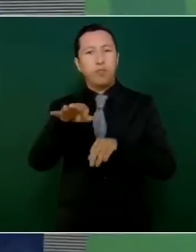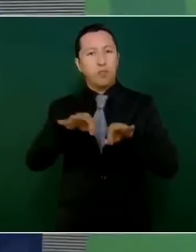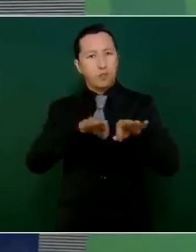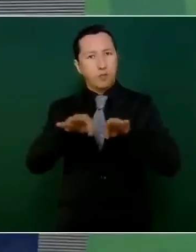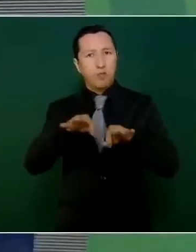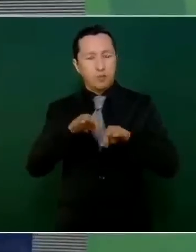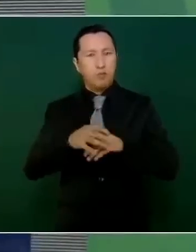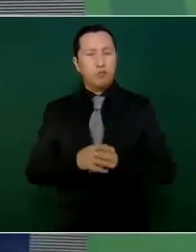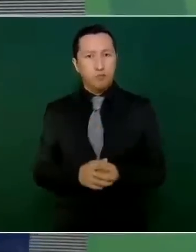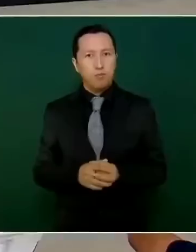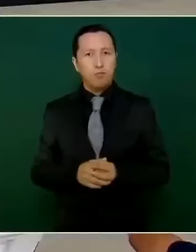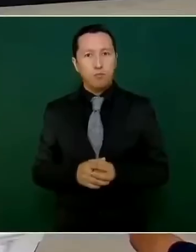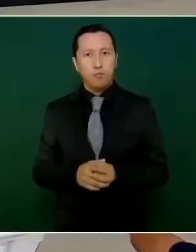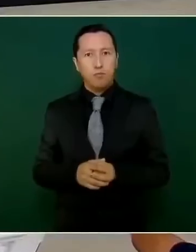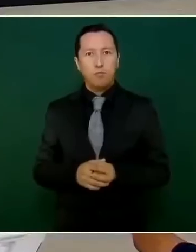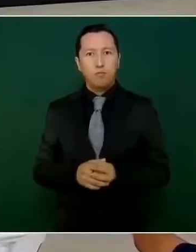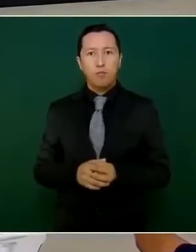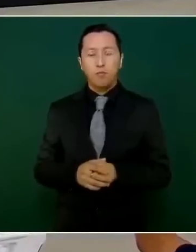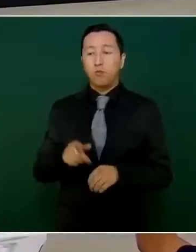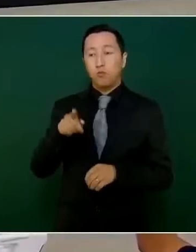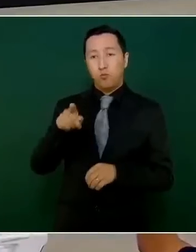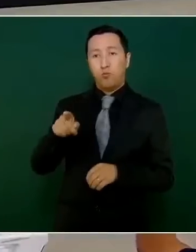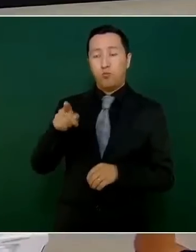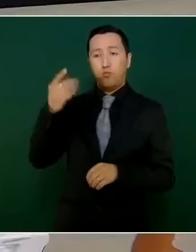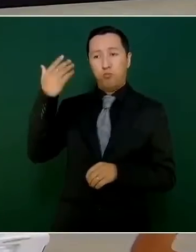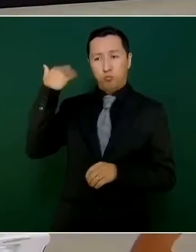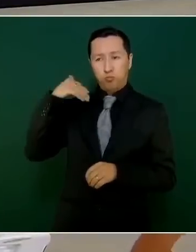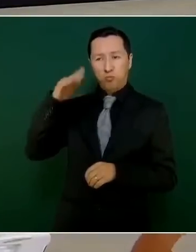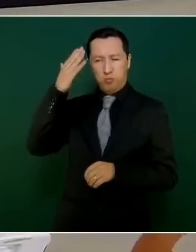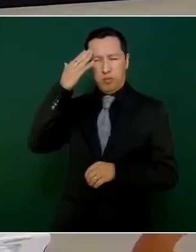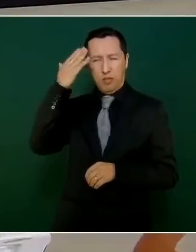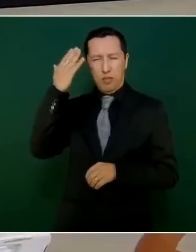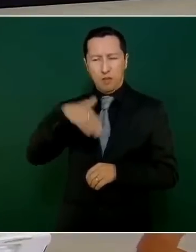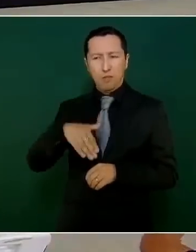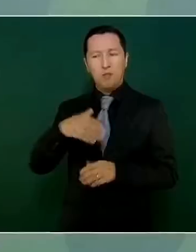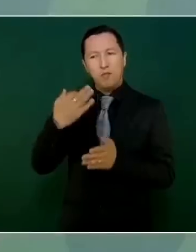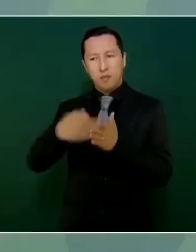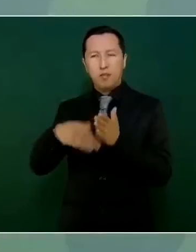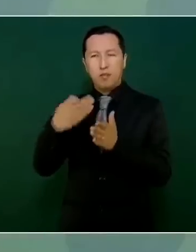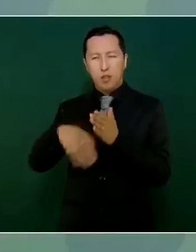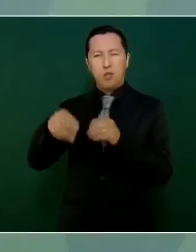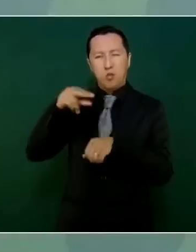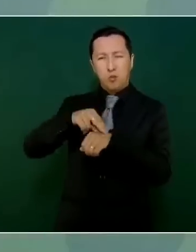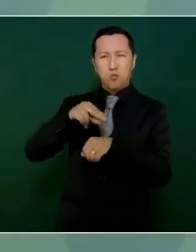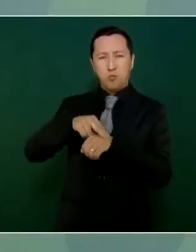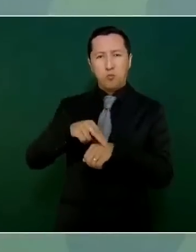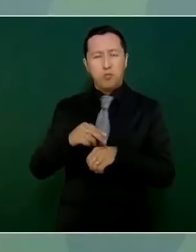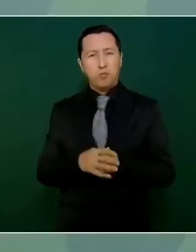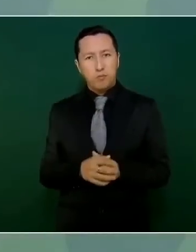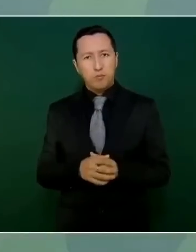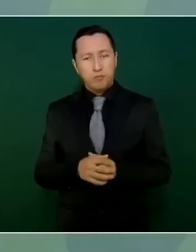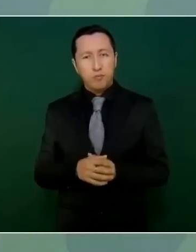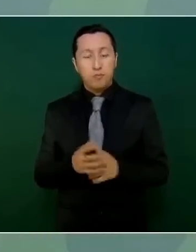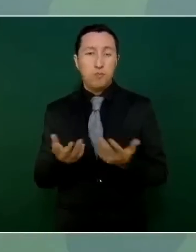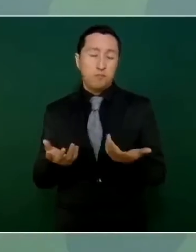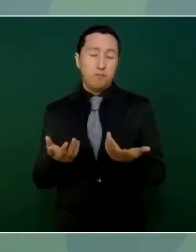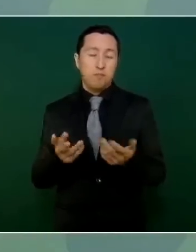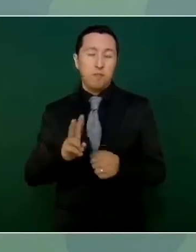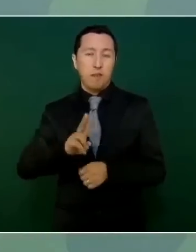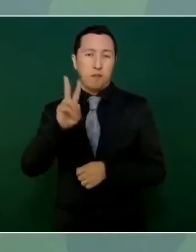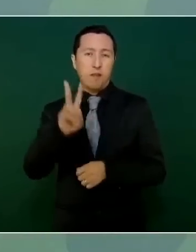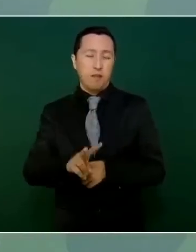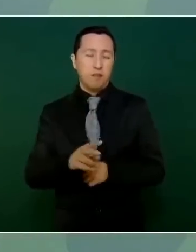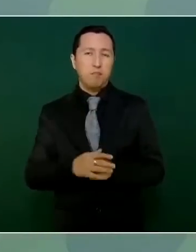es bueno también. Trabajé en IMSS Copelamar, presidente. Sí, y es bueno reconocer también, es bueno decir